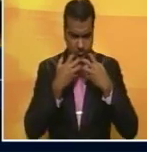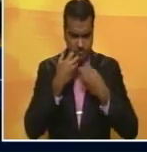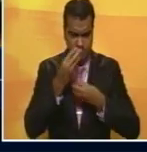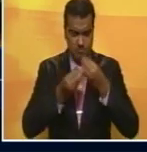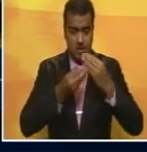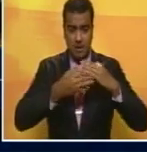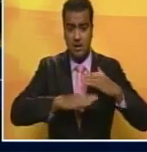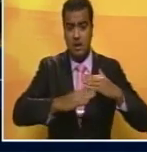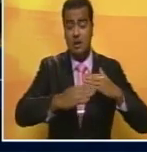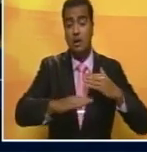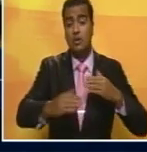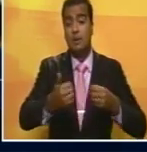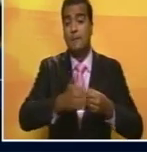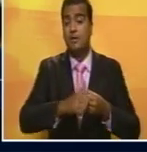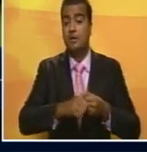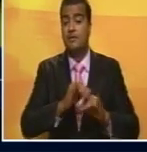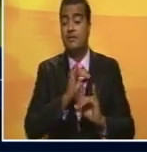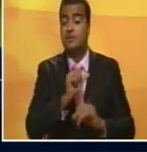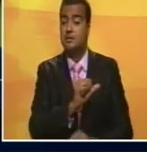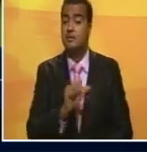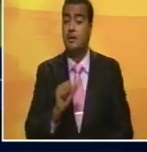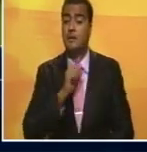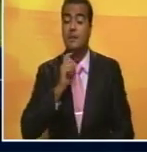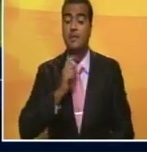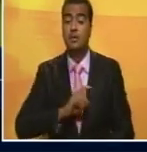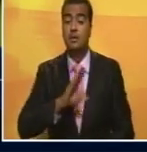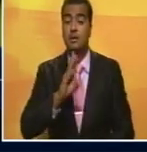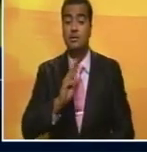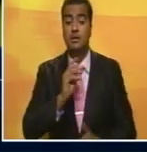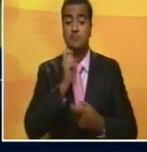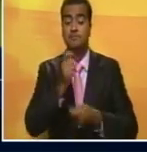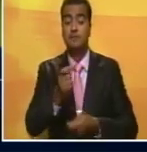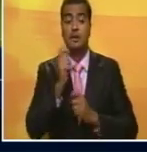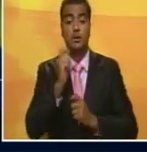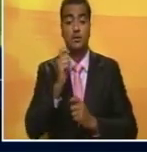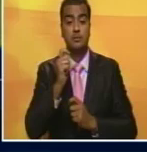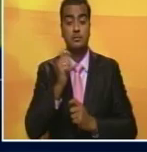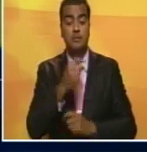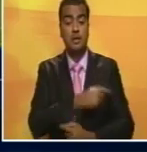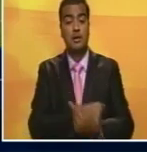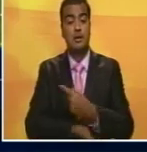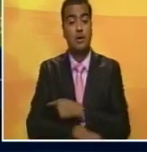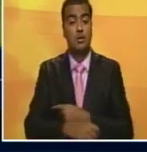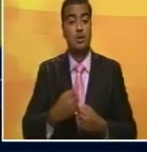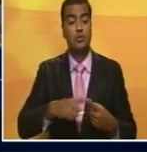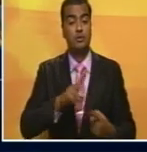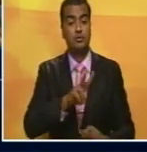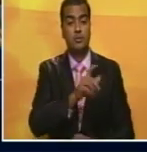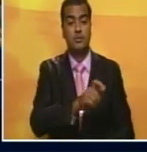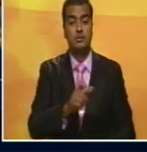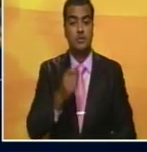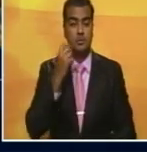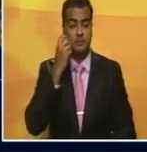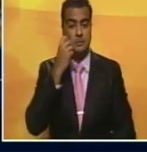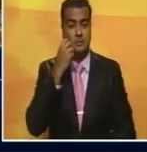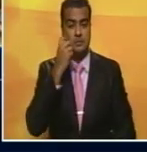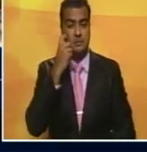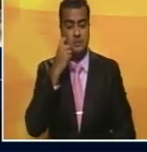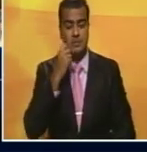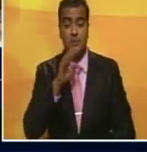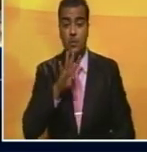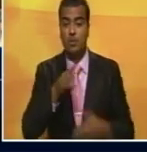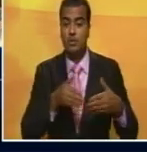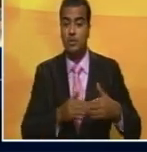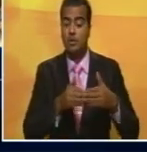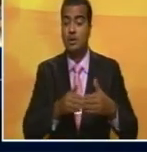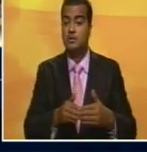de Maracaibo y que durante el fin de semana asesinaron a 6 pescadores e hirieron a otras 2 personas. Sin embargo, hay 4 lanchas